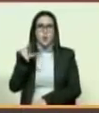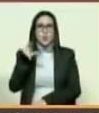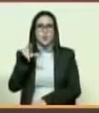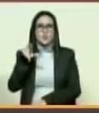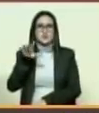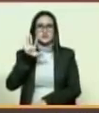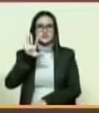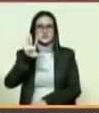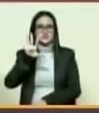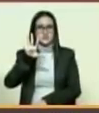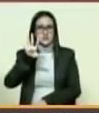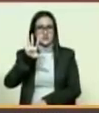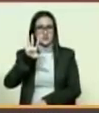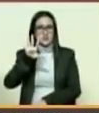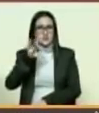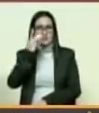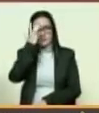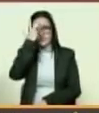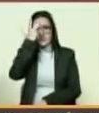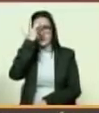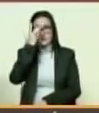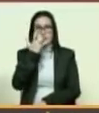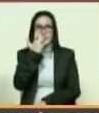5 de febrero.